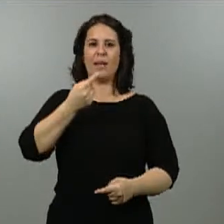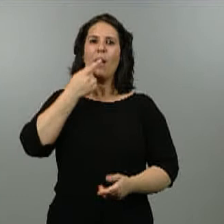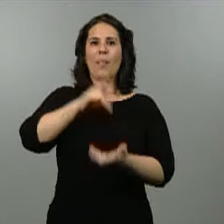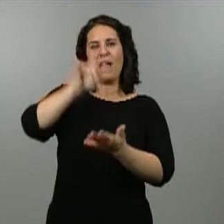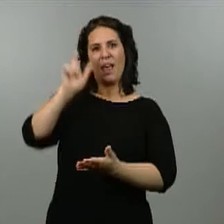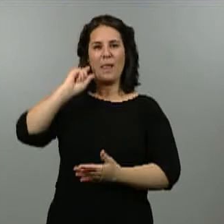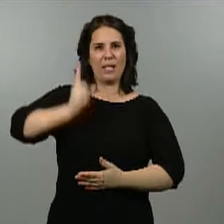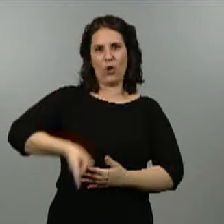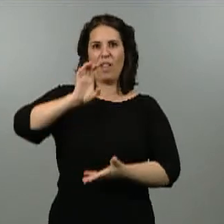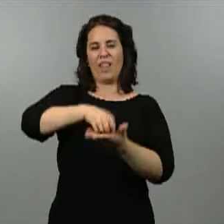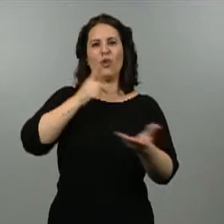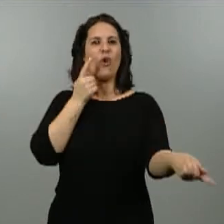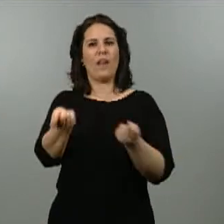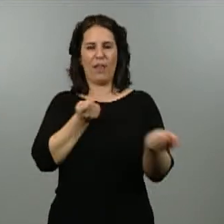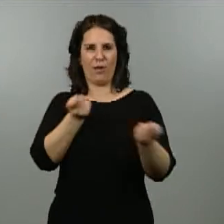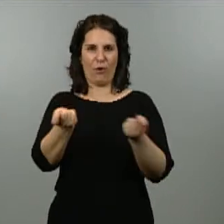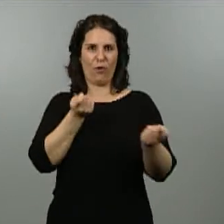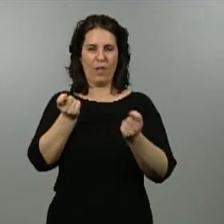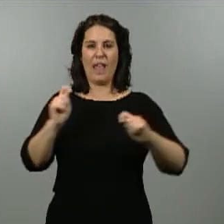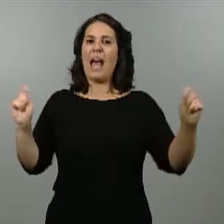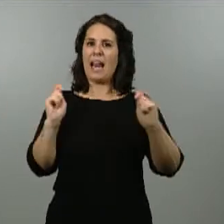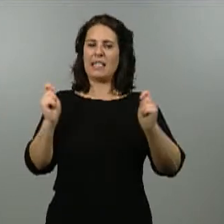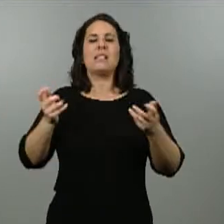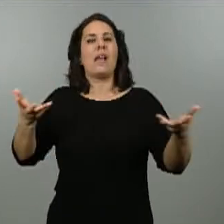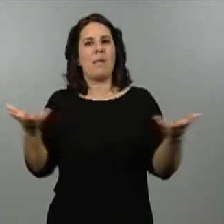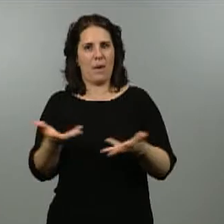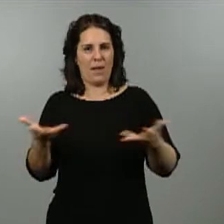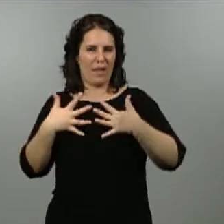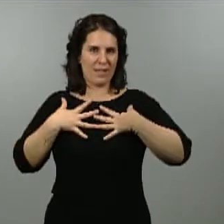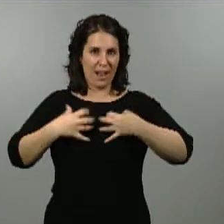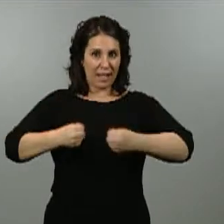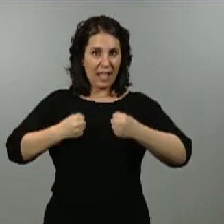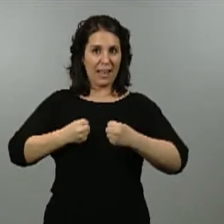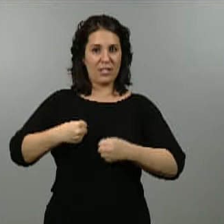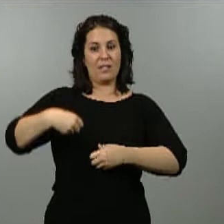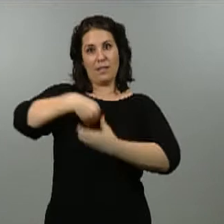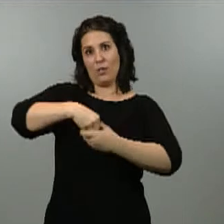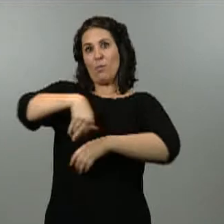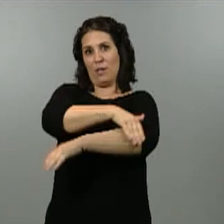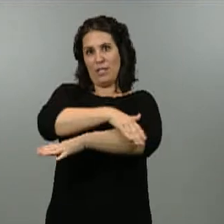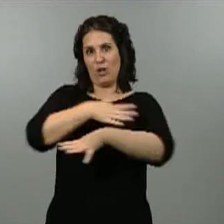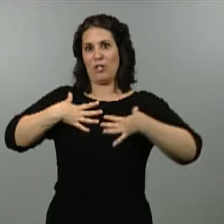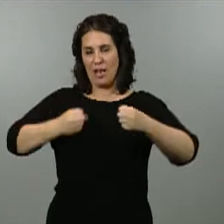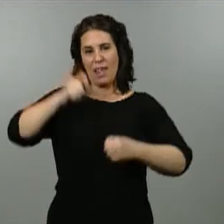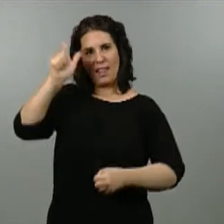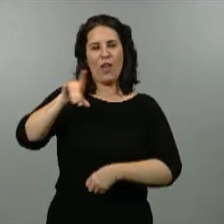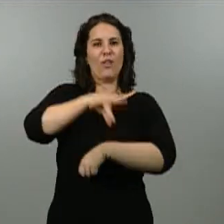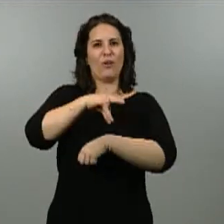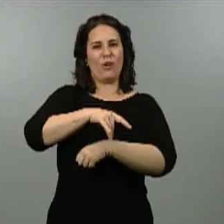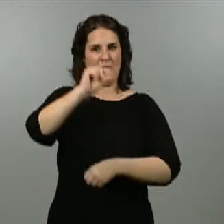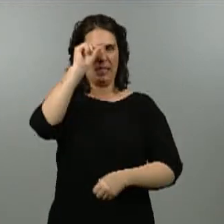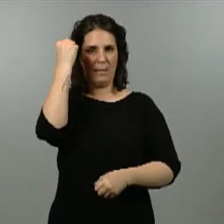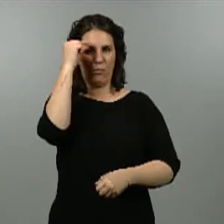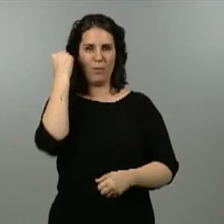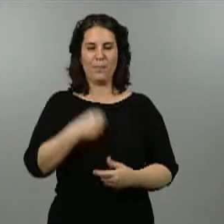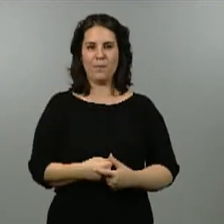Coordinación de Alertas y Emergencias Sanitarias del Ministerio de Sanidad, el doctor Fernando Simón. Sí les anunciamos también en este